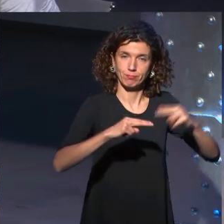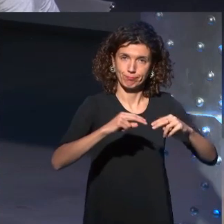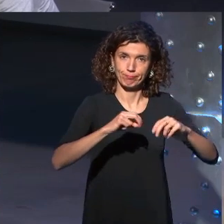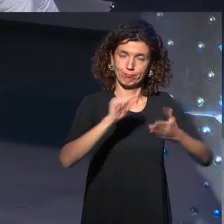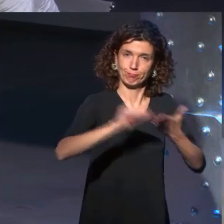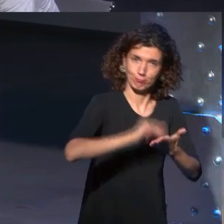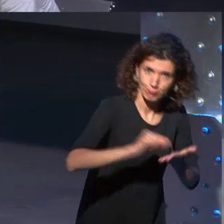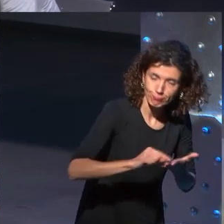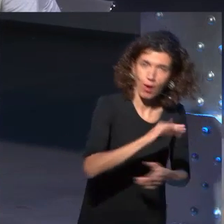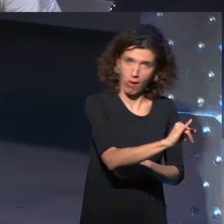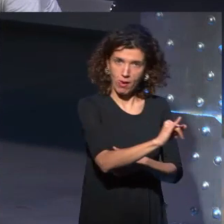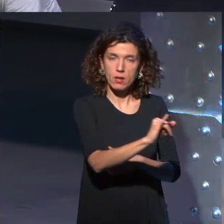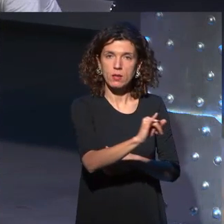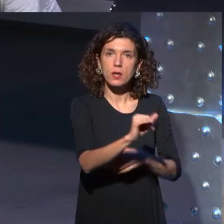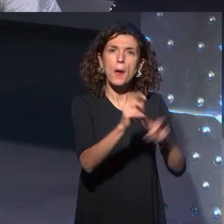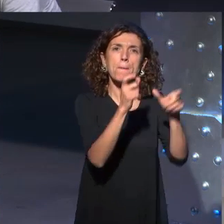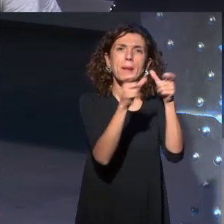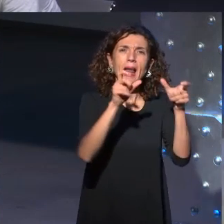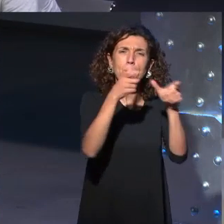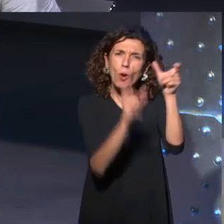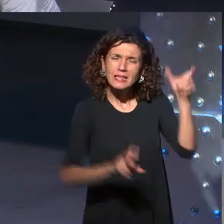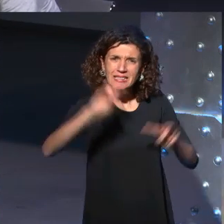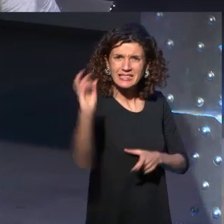palabra. No solamente